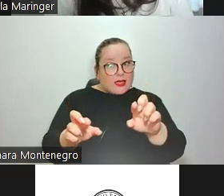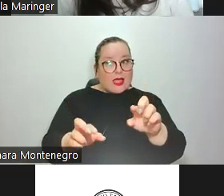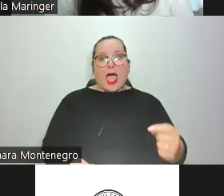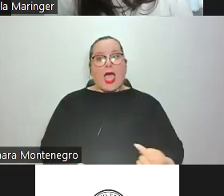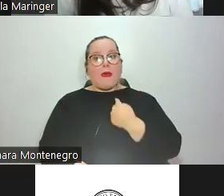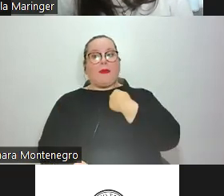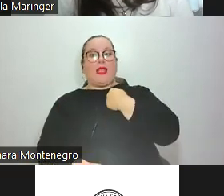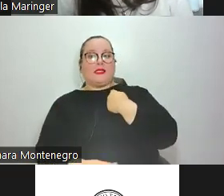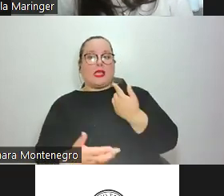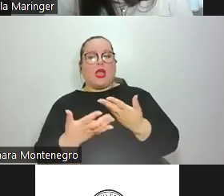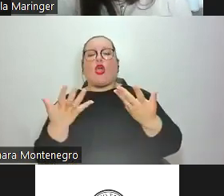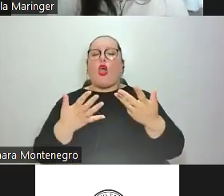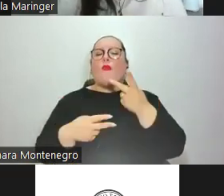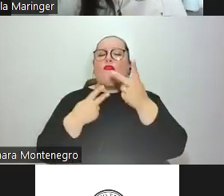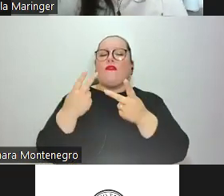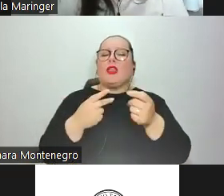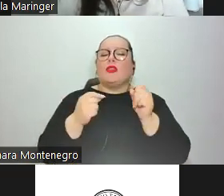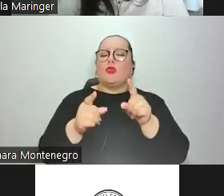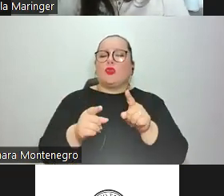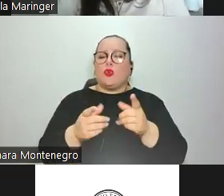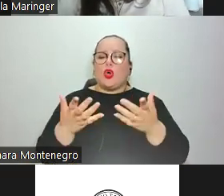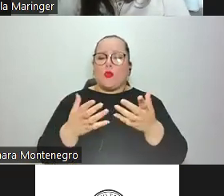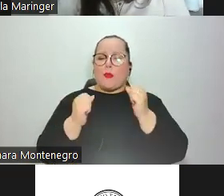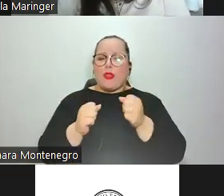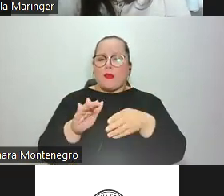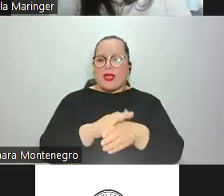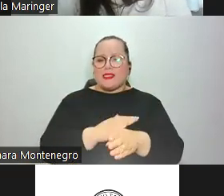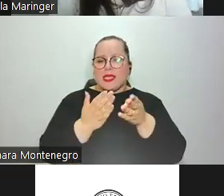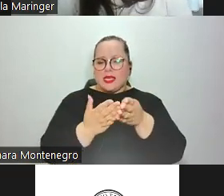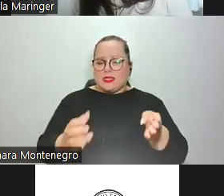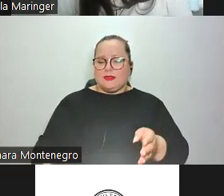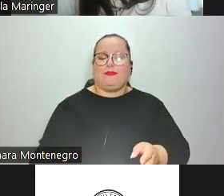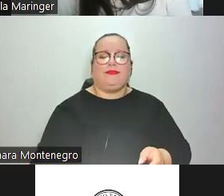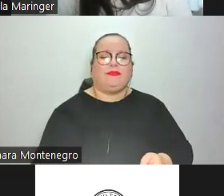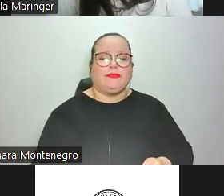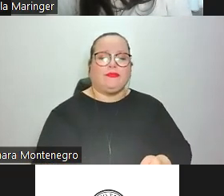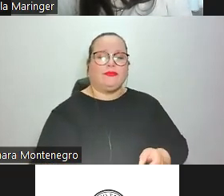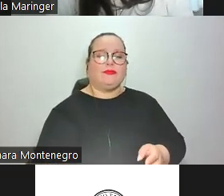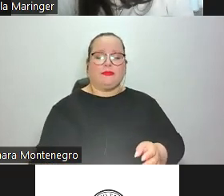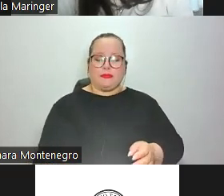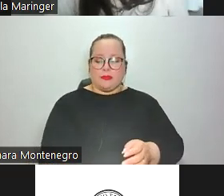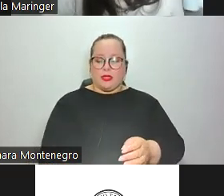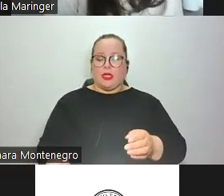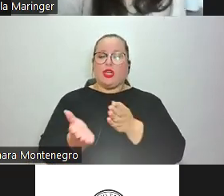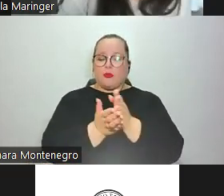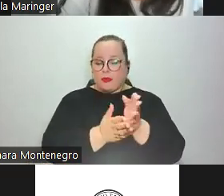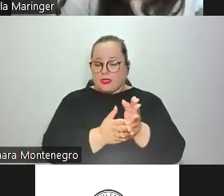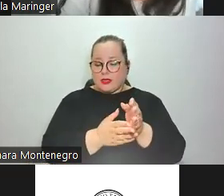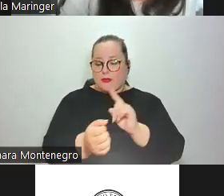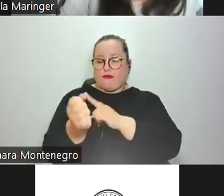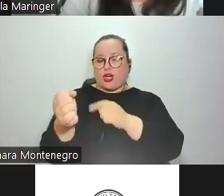amenazas. ¿Cómo lo ves tú, Paola? A ver, ¿cómo podríamos acceder a ello? Partamos por las fortalezas. Las